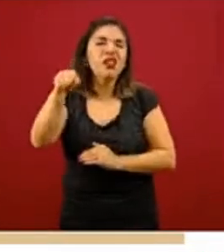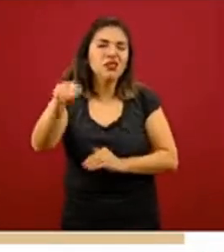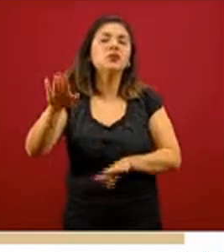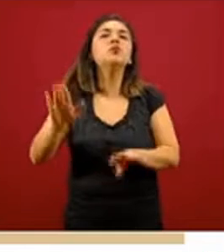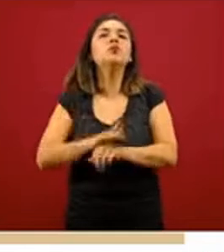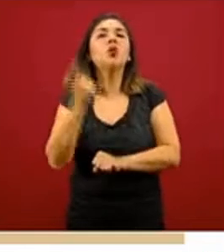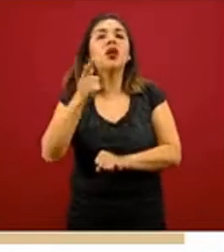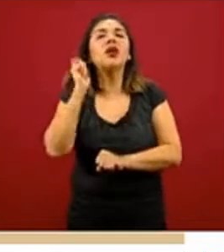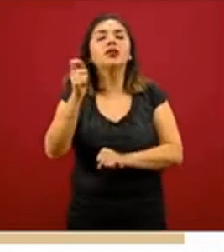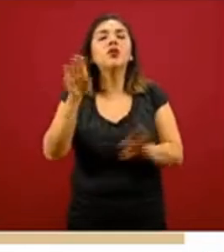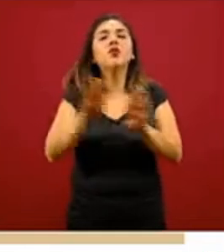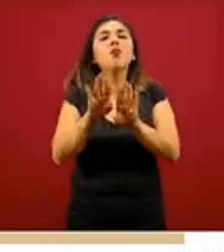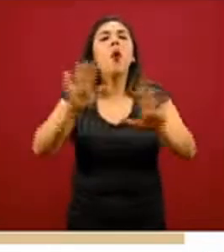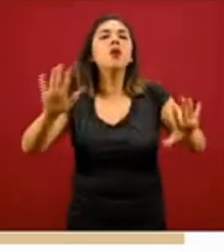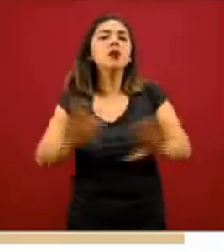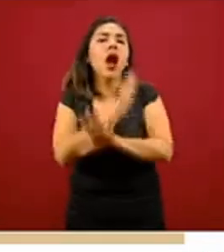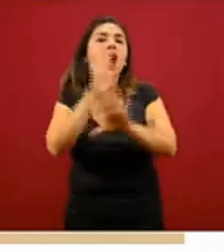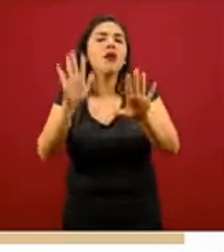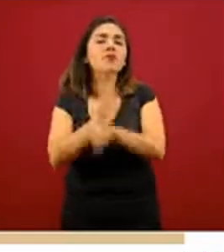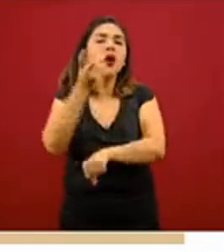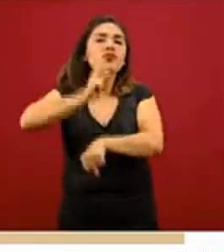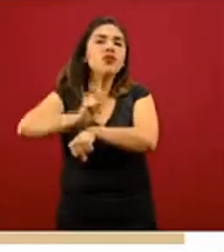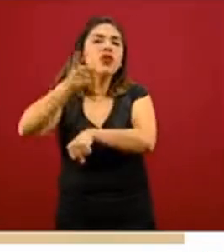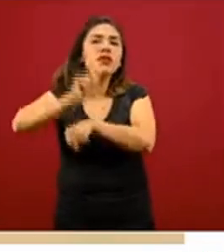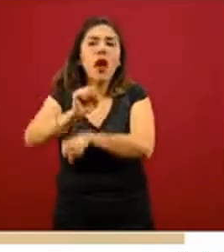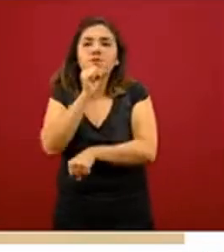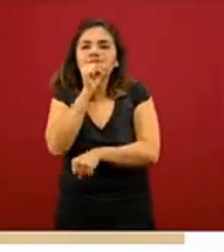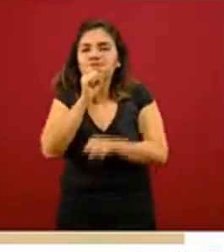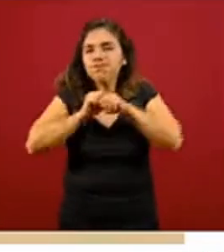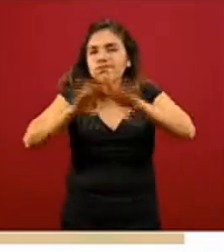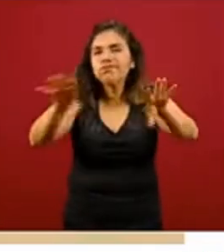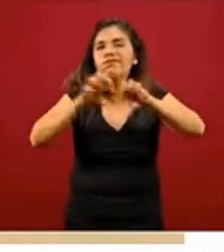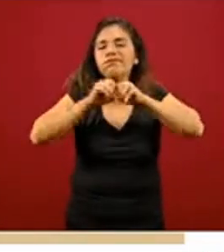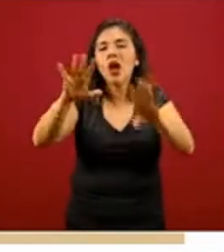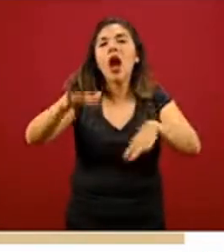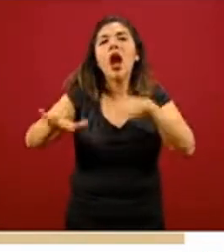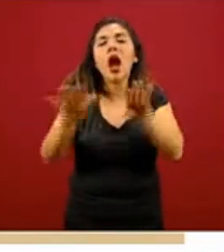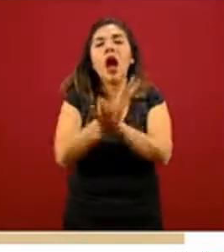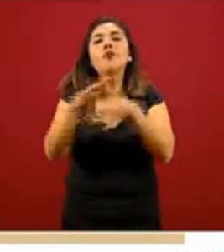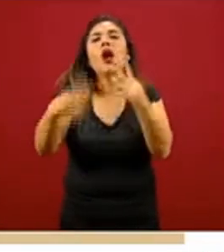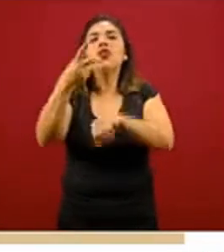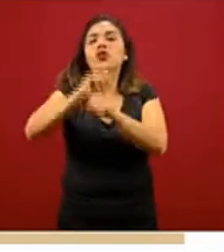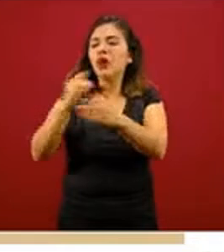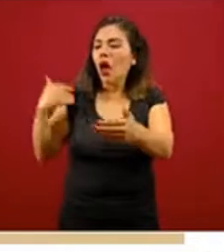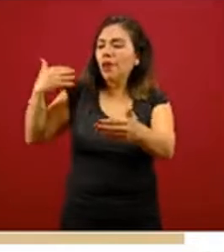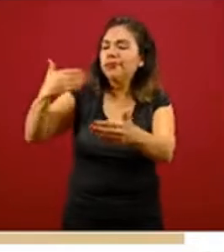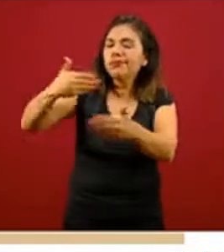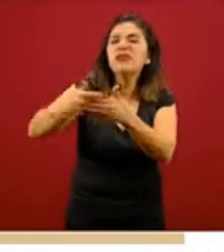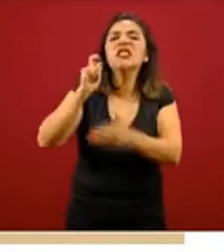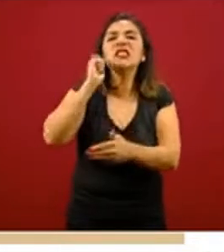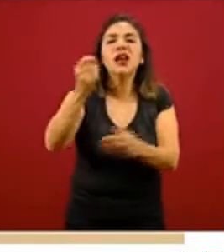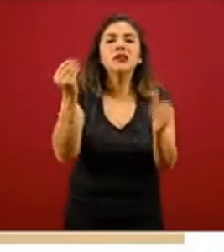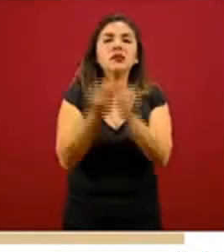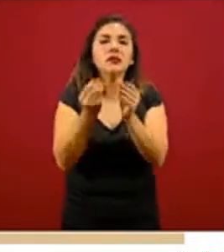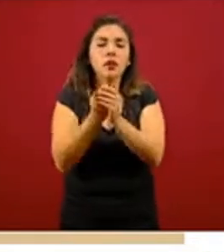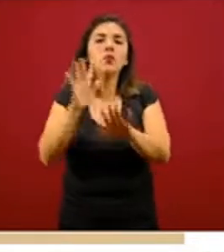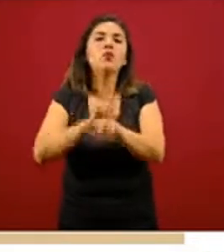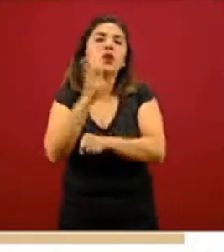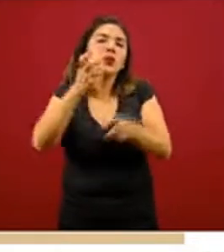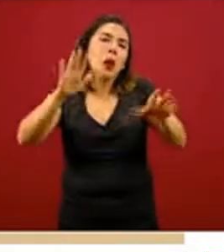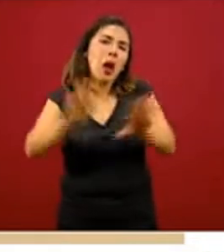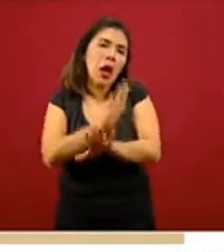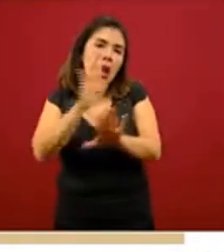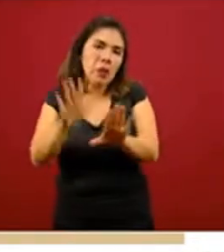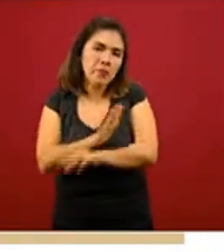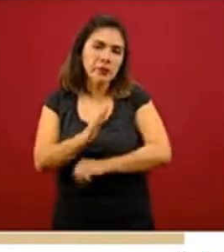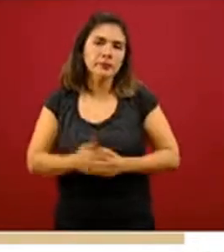es una ventana móvil, ¿no? Todos los días se está actualizando en función de los últimos 14 días solamente, y por eso hay este tipo de fluctuaciones.